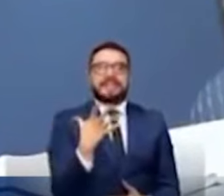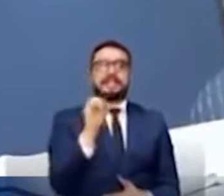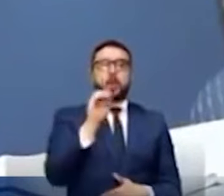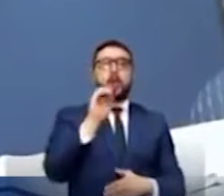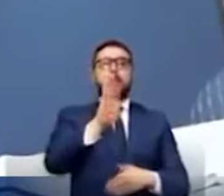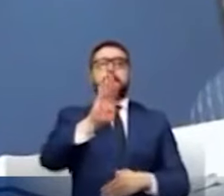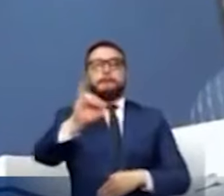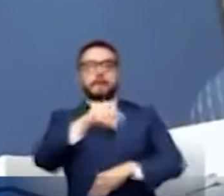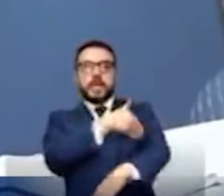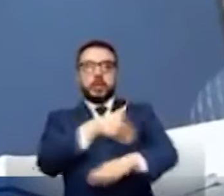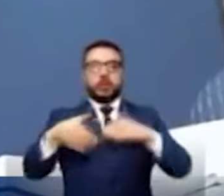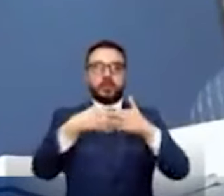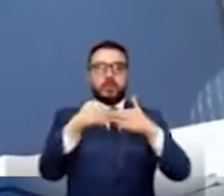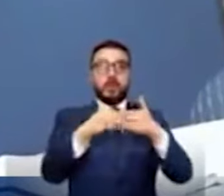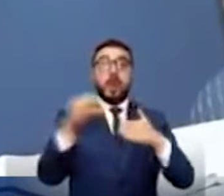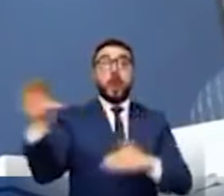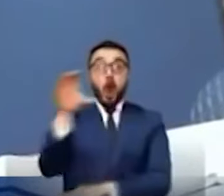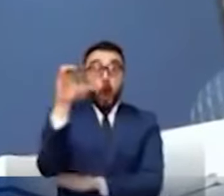que Colombia no tiene.